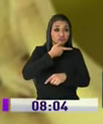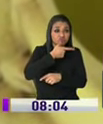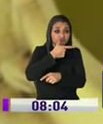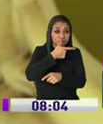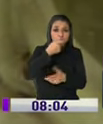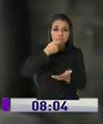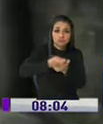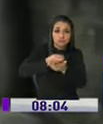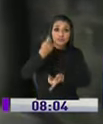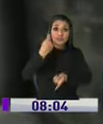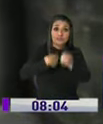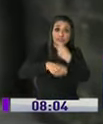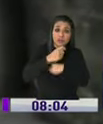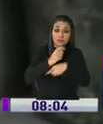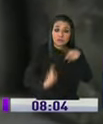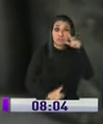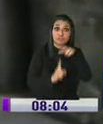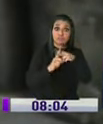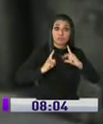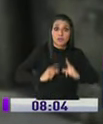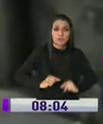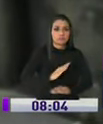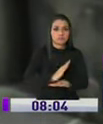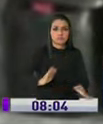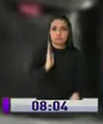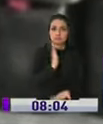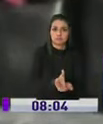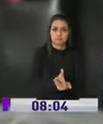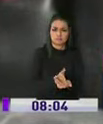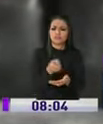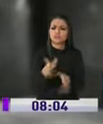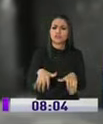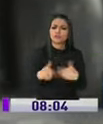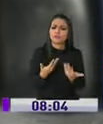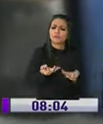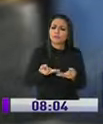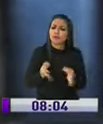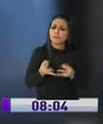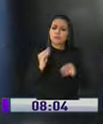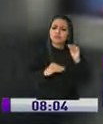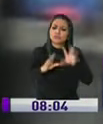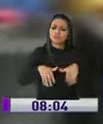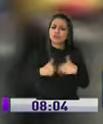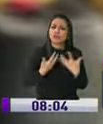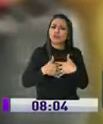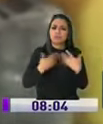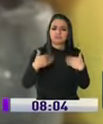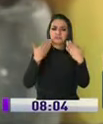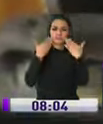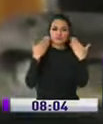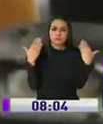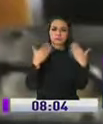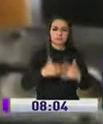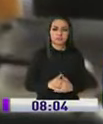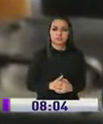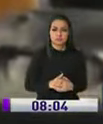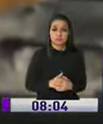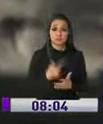puede afectar también a su salud, pues no se conoce la forma en que es procesado. Han evitado la presencia de